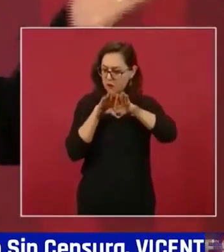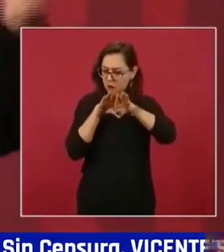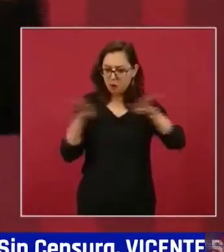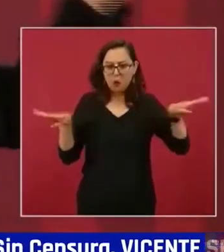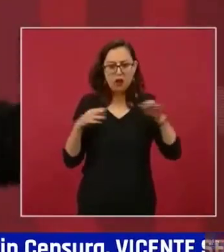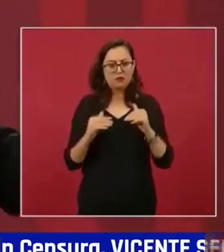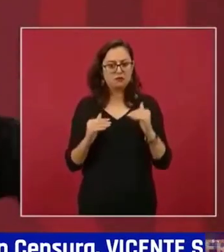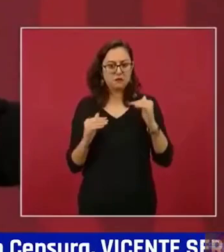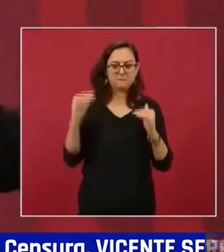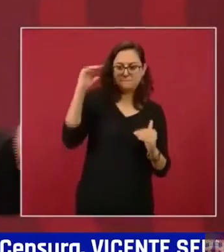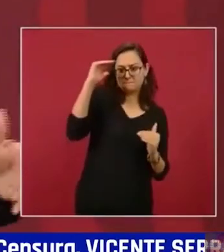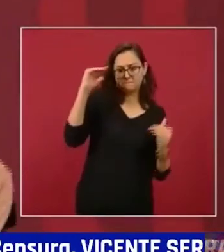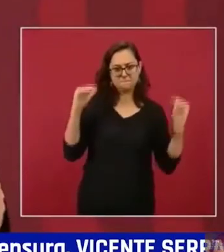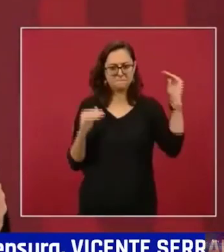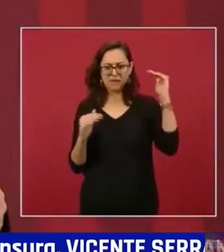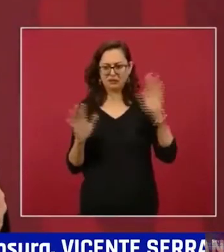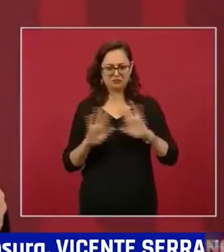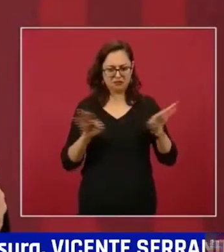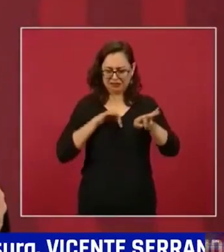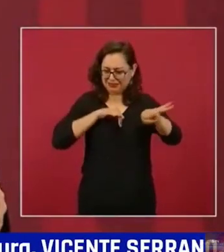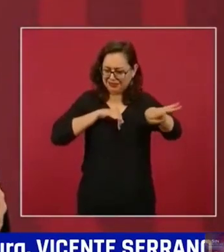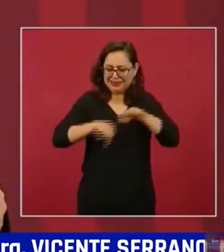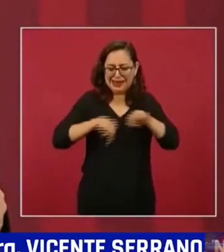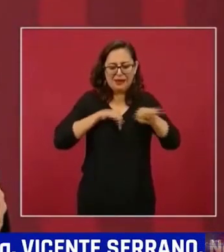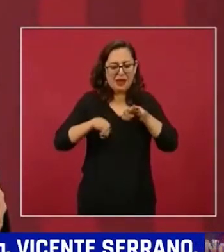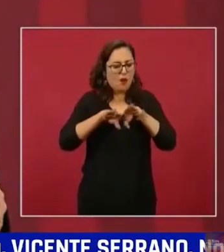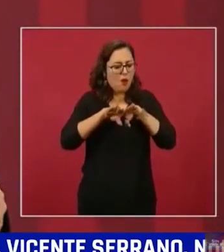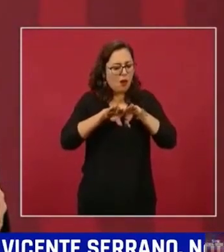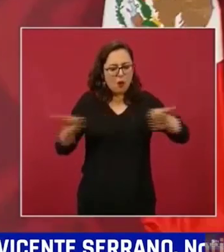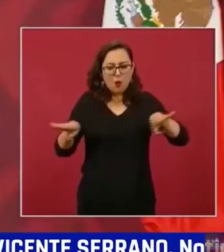No hablemos de quién trabaja más.